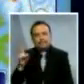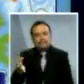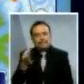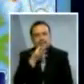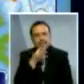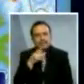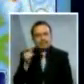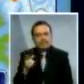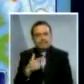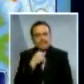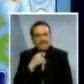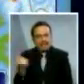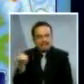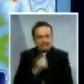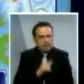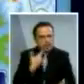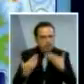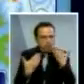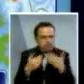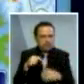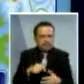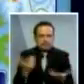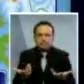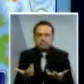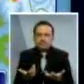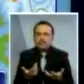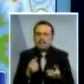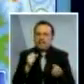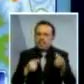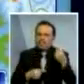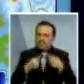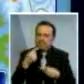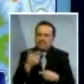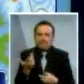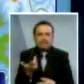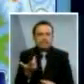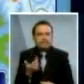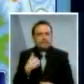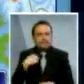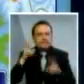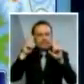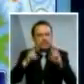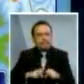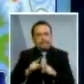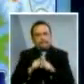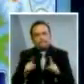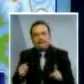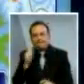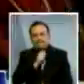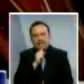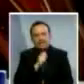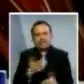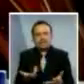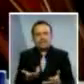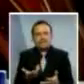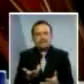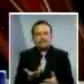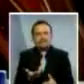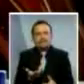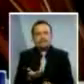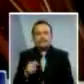está dispuesto a venir acá a conversar con nosotros, a hacer un debate, porque sin duda es un tema que da para largo y que seguramente va a seguir